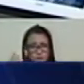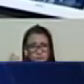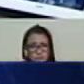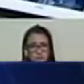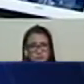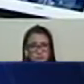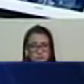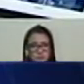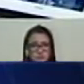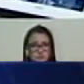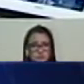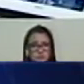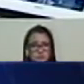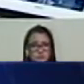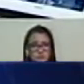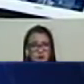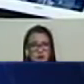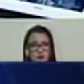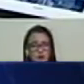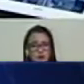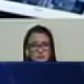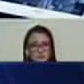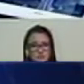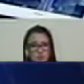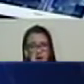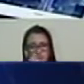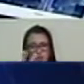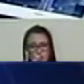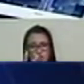los puntos, en nuestro caso se llaman puntos